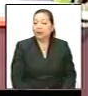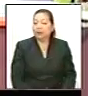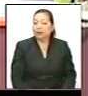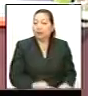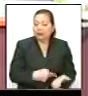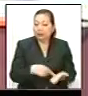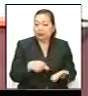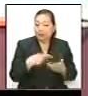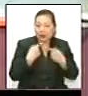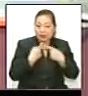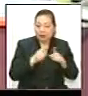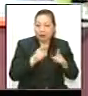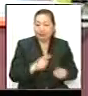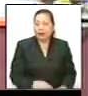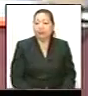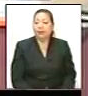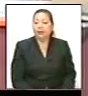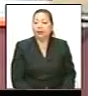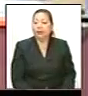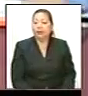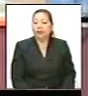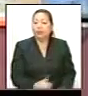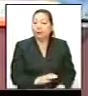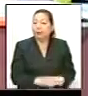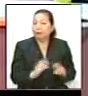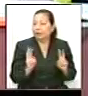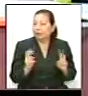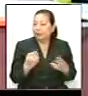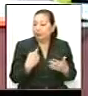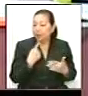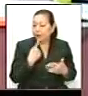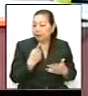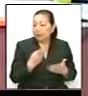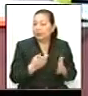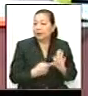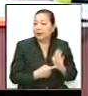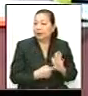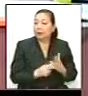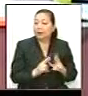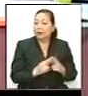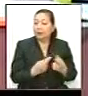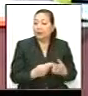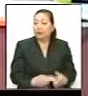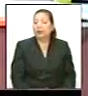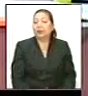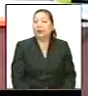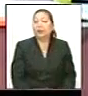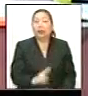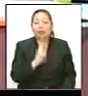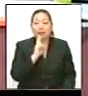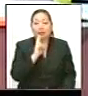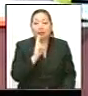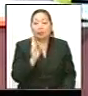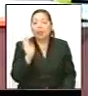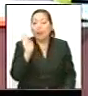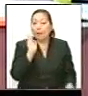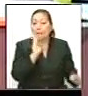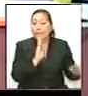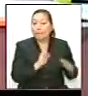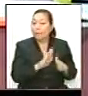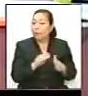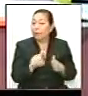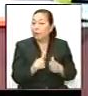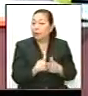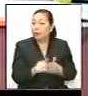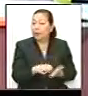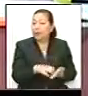remitir información documentada sobre los temas expuestos. La presente citación responde a la preocupación de toda la